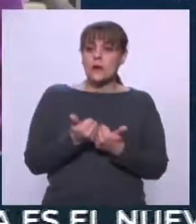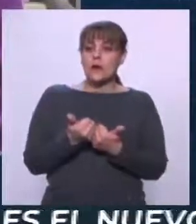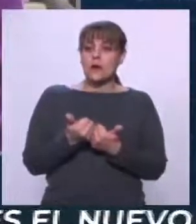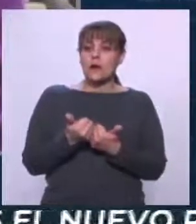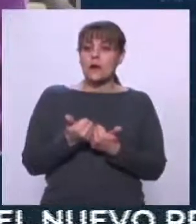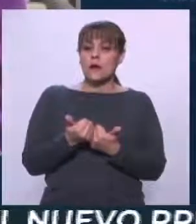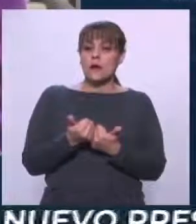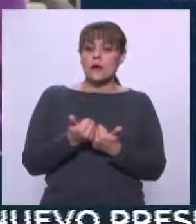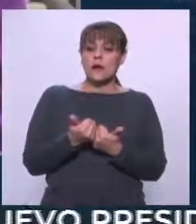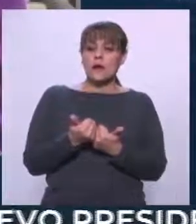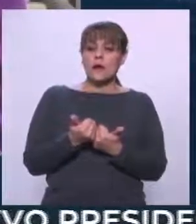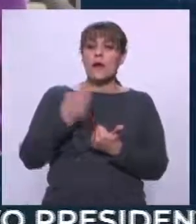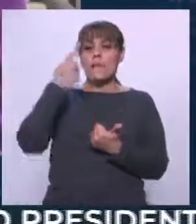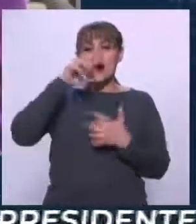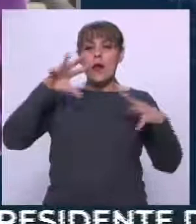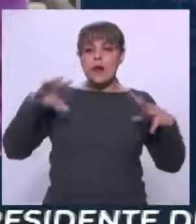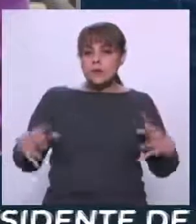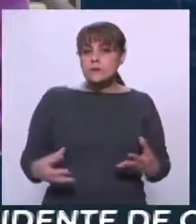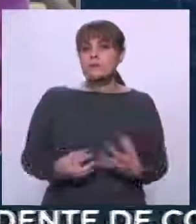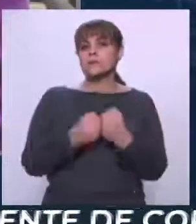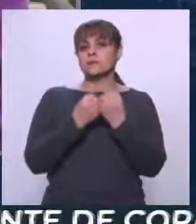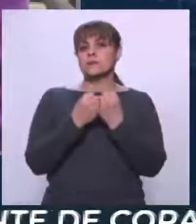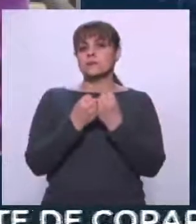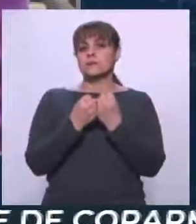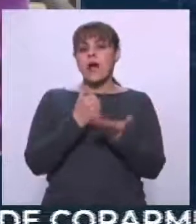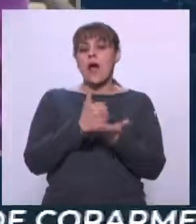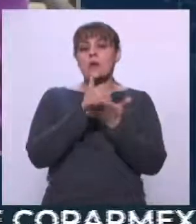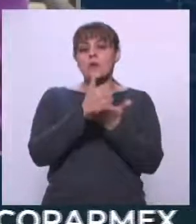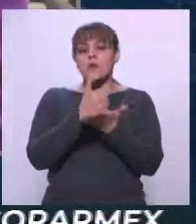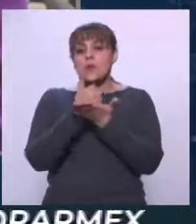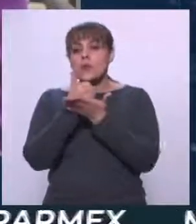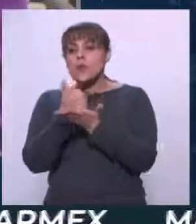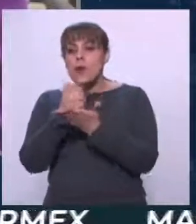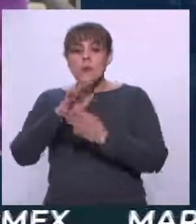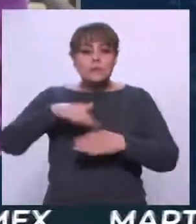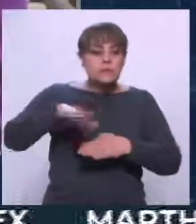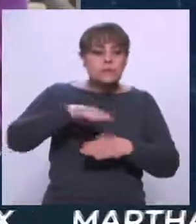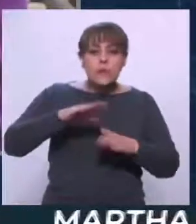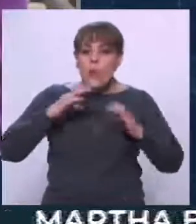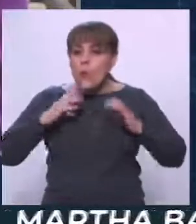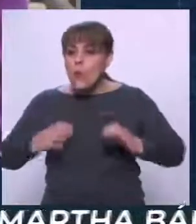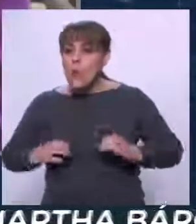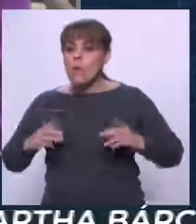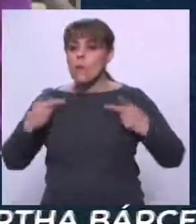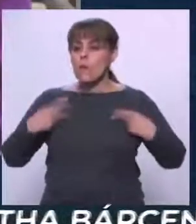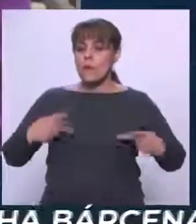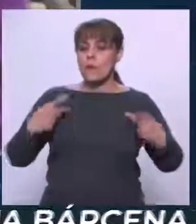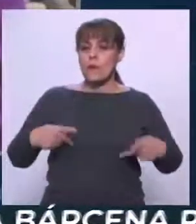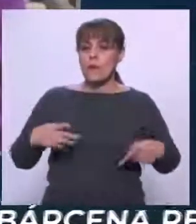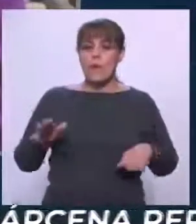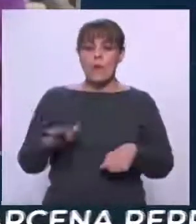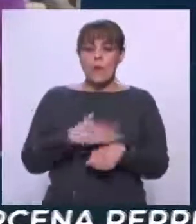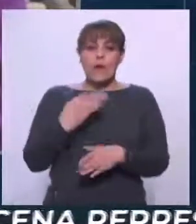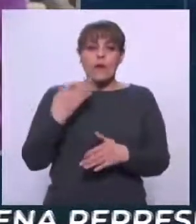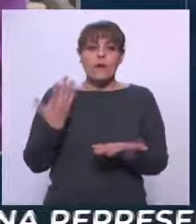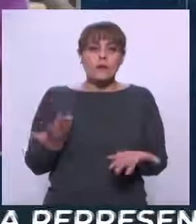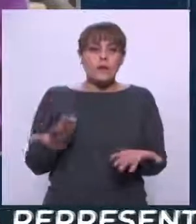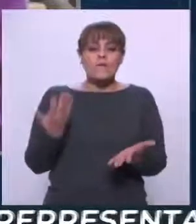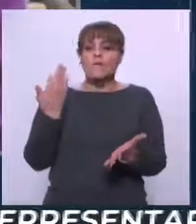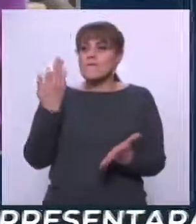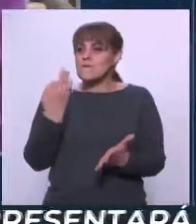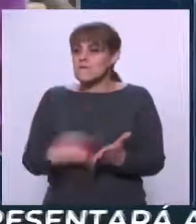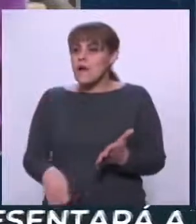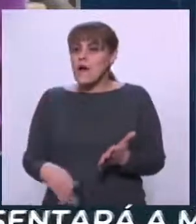unas brigadas de rescate a ayudar a encontrar los cuerpos, porque hacían falta, se